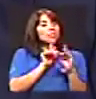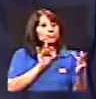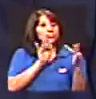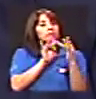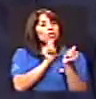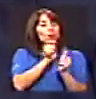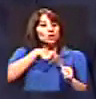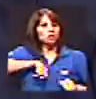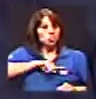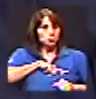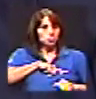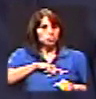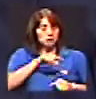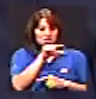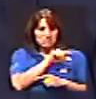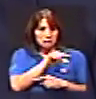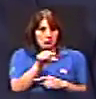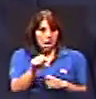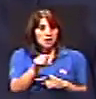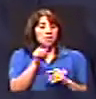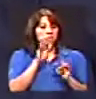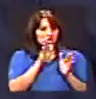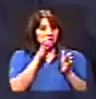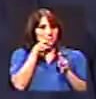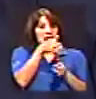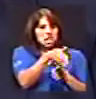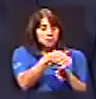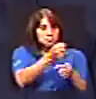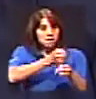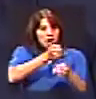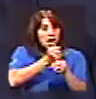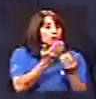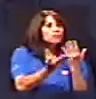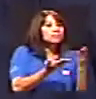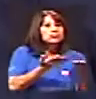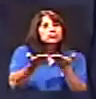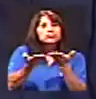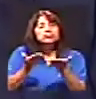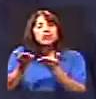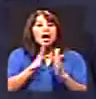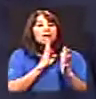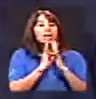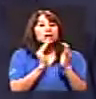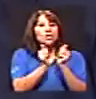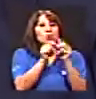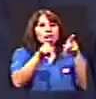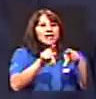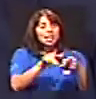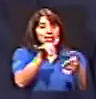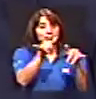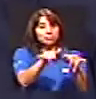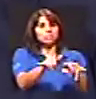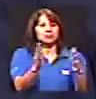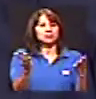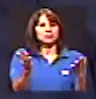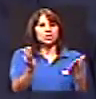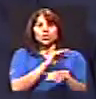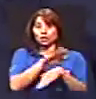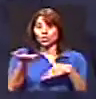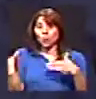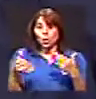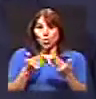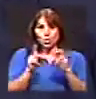tener durante la semana o los fines de semana. Todos los temas de la provincia son temas que este